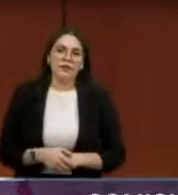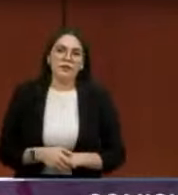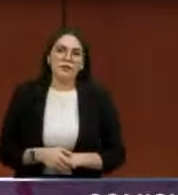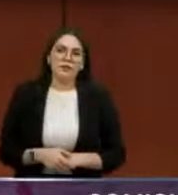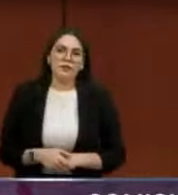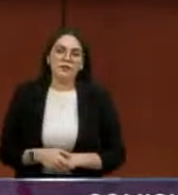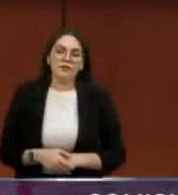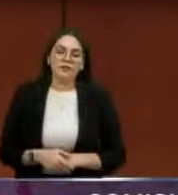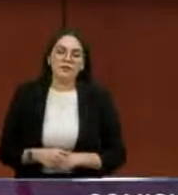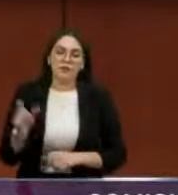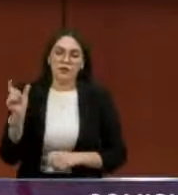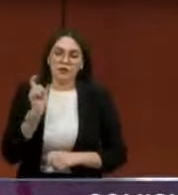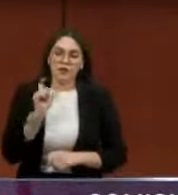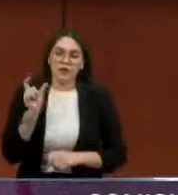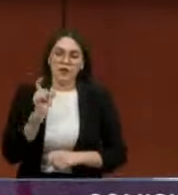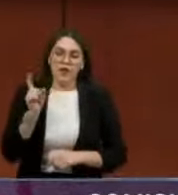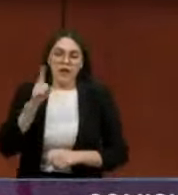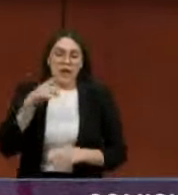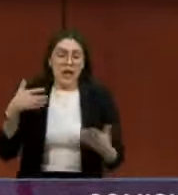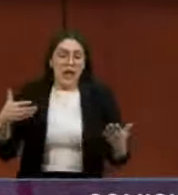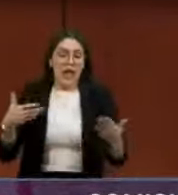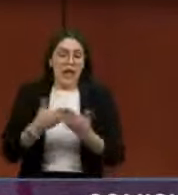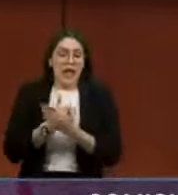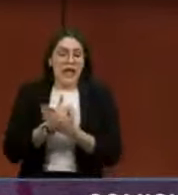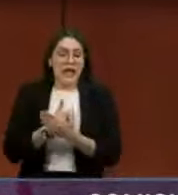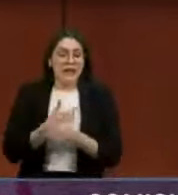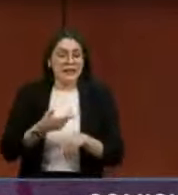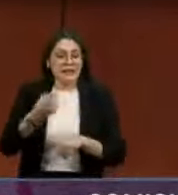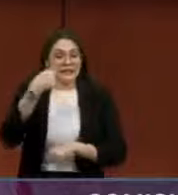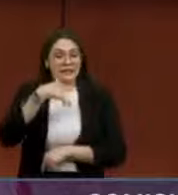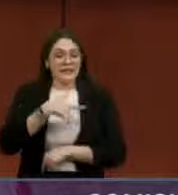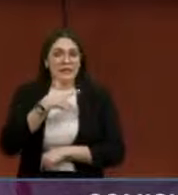no es para llenarse de soberbia.